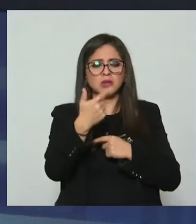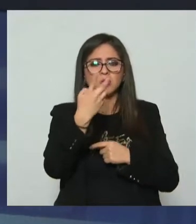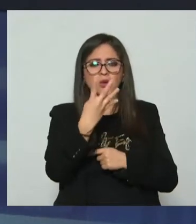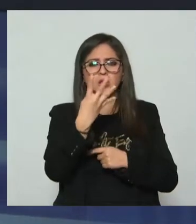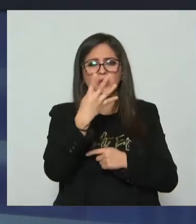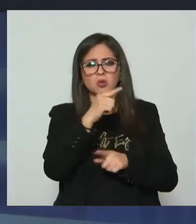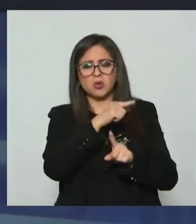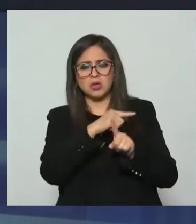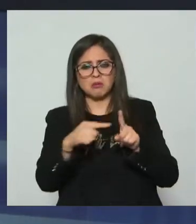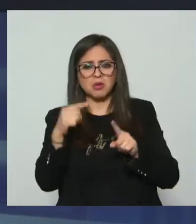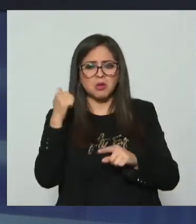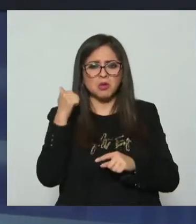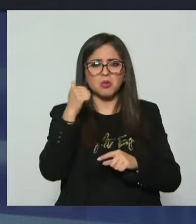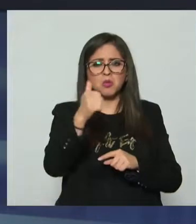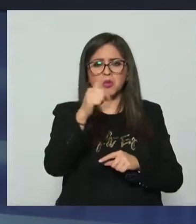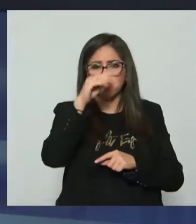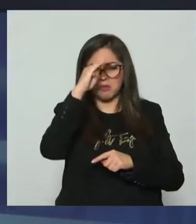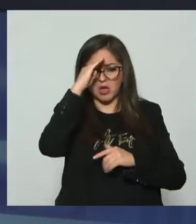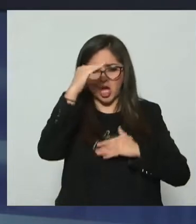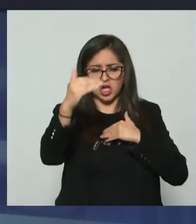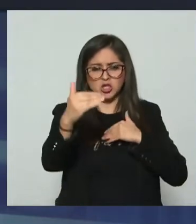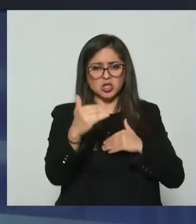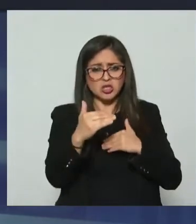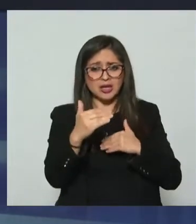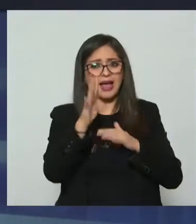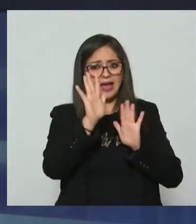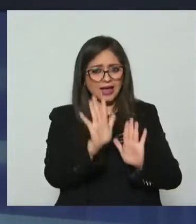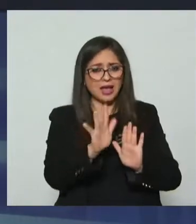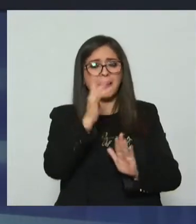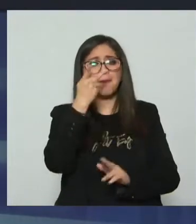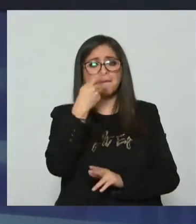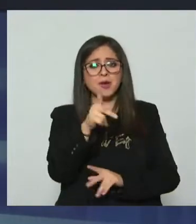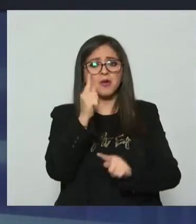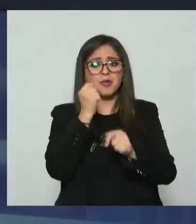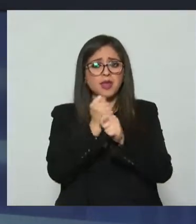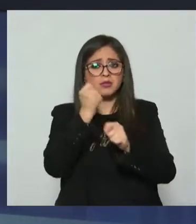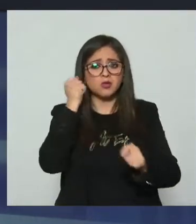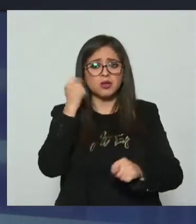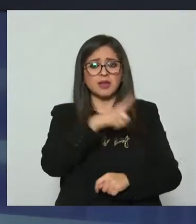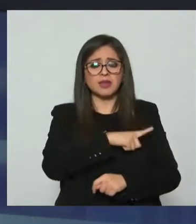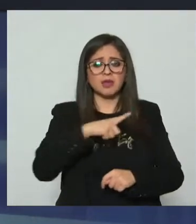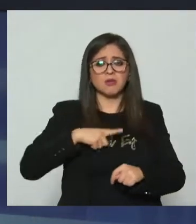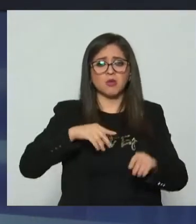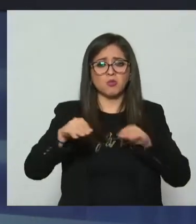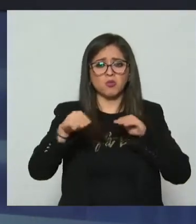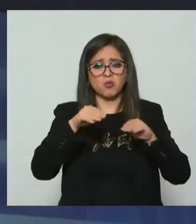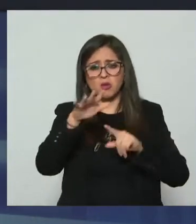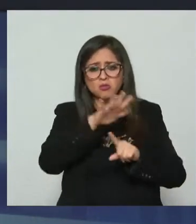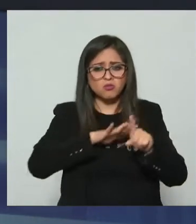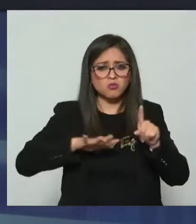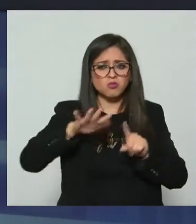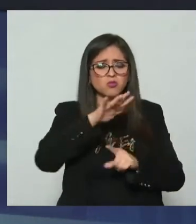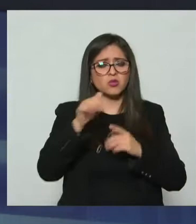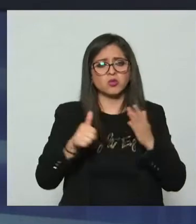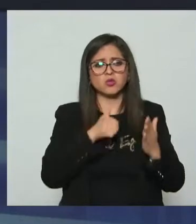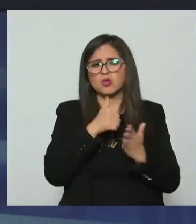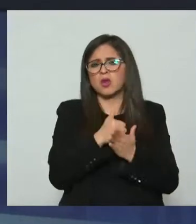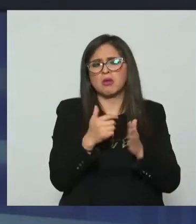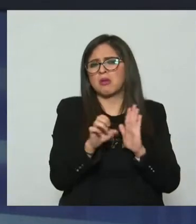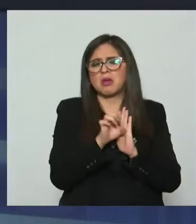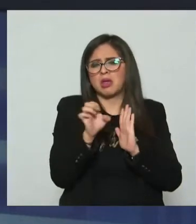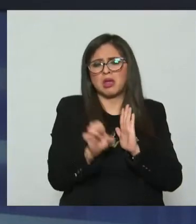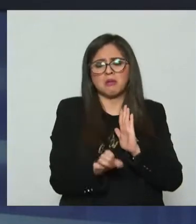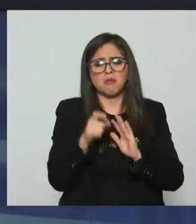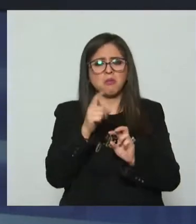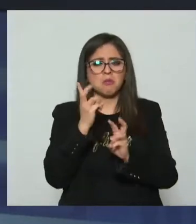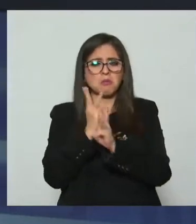kilómetros, como dices muy bien, que es chiquita. Pero nosotros tenemos que concebir el transporte público en una ciudad como un sistema. Es decir, el Metrobús complementa al